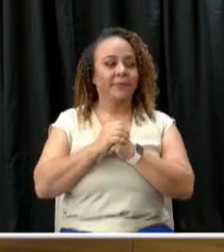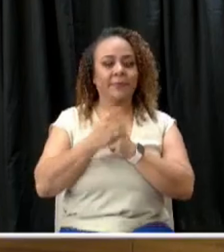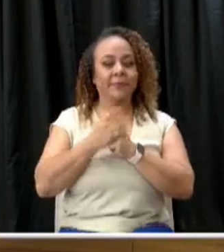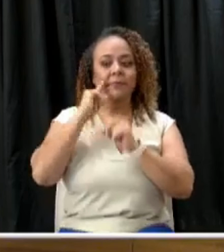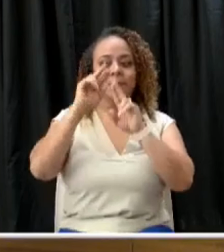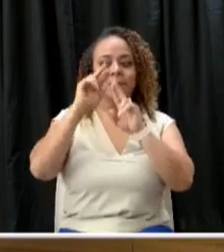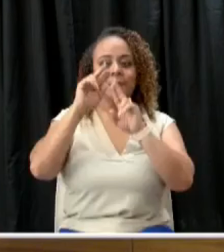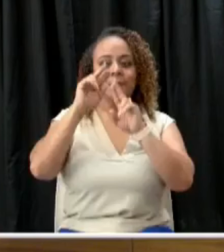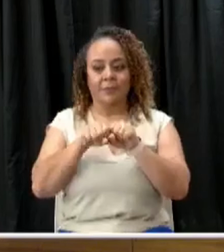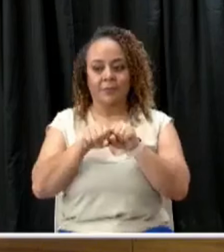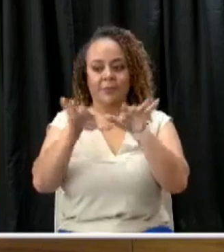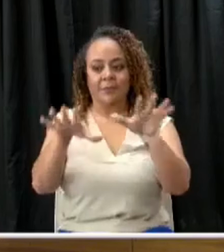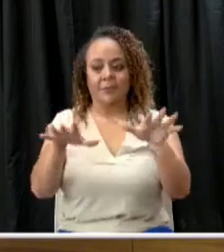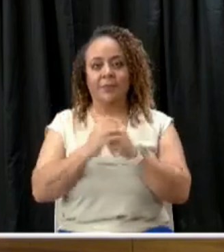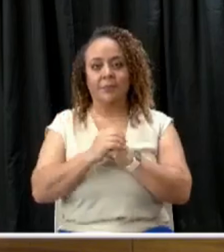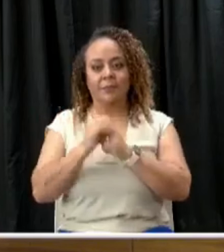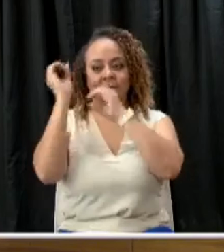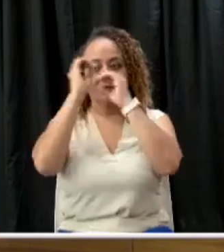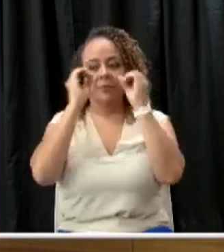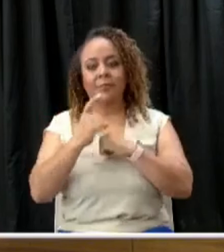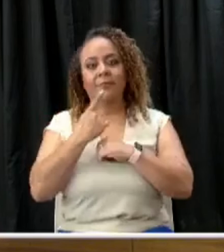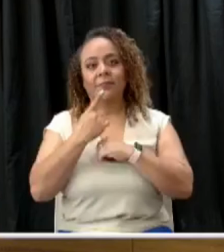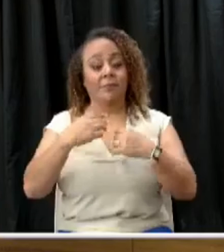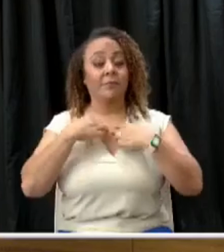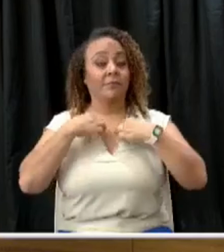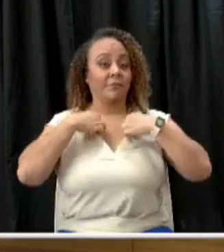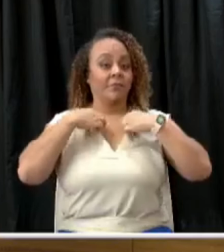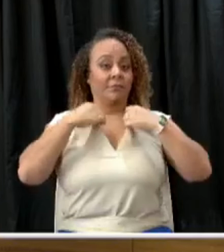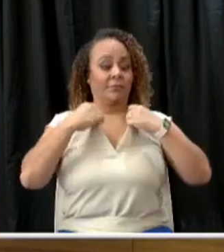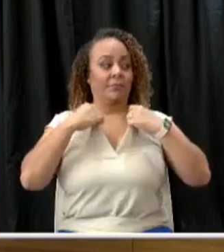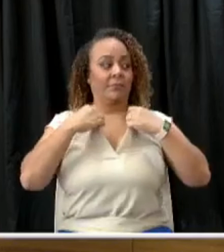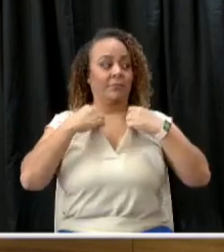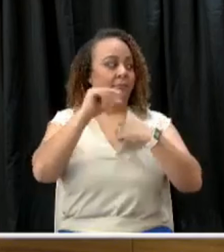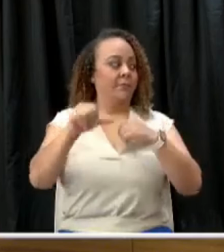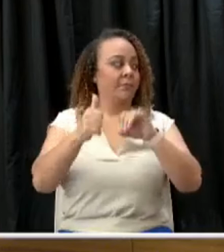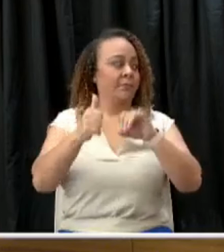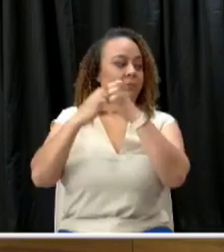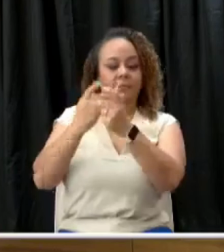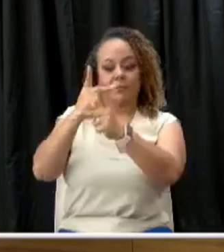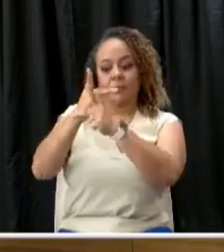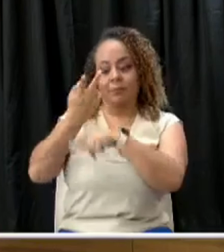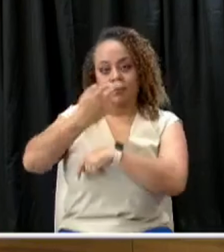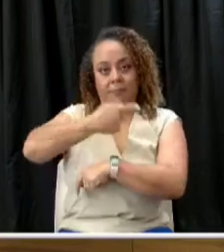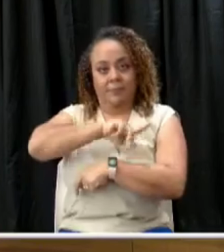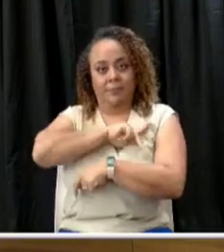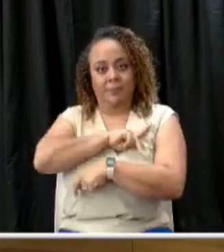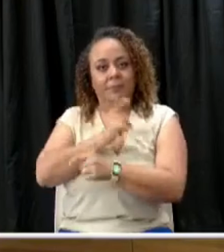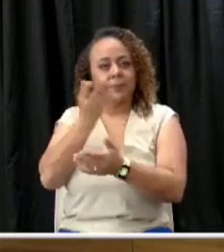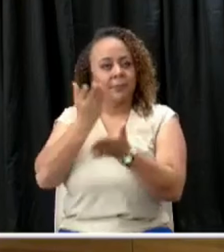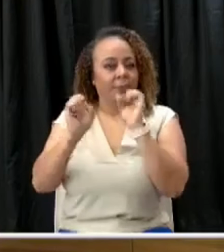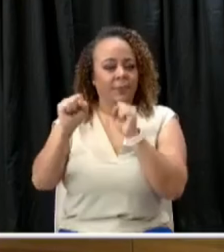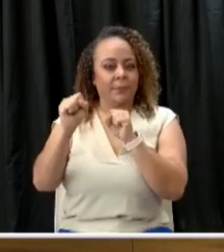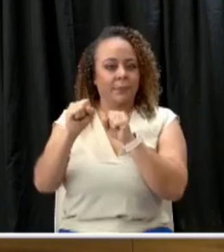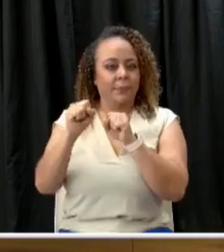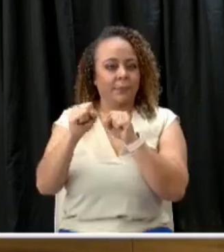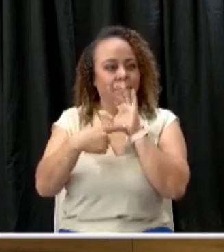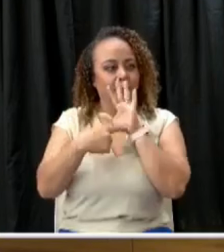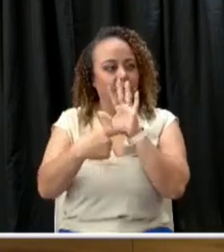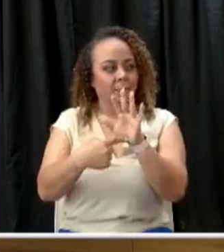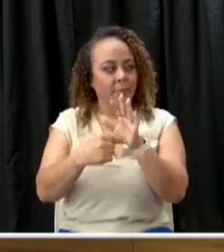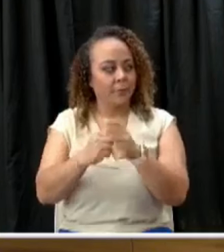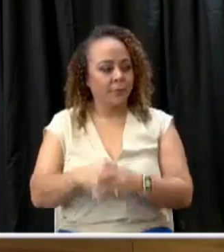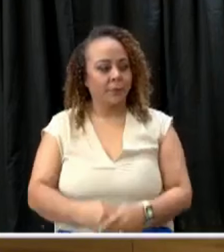redes sociales y el Zoom nos decían sobre la vestimenta y otro equipo de protección personal. Tal vez si nos la comparten por ahí los